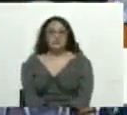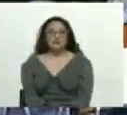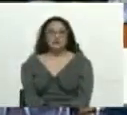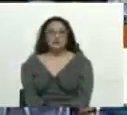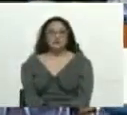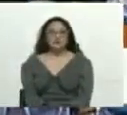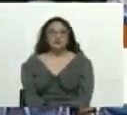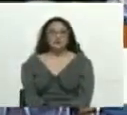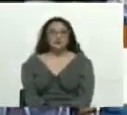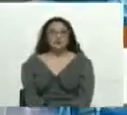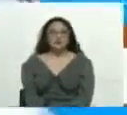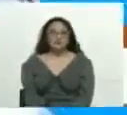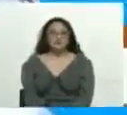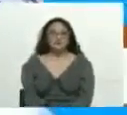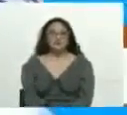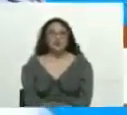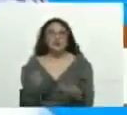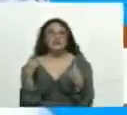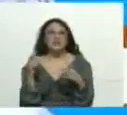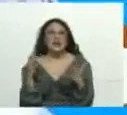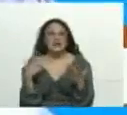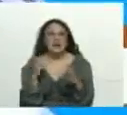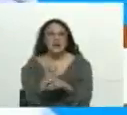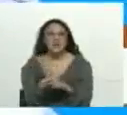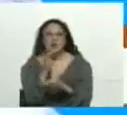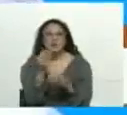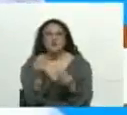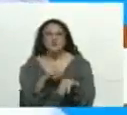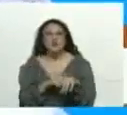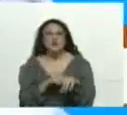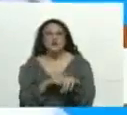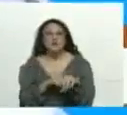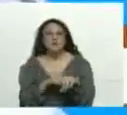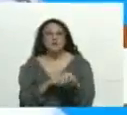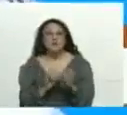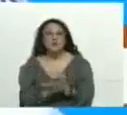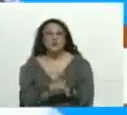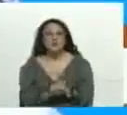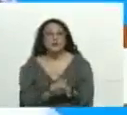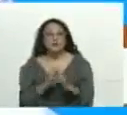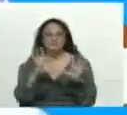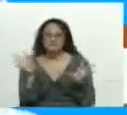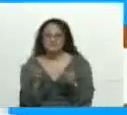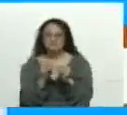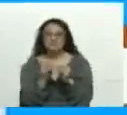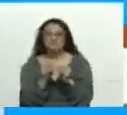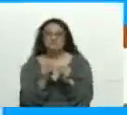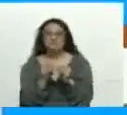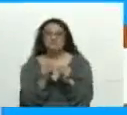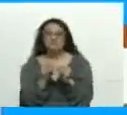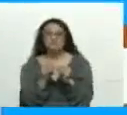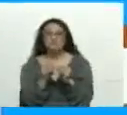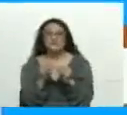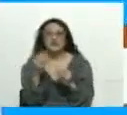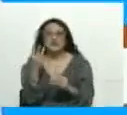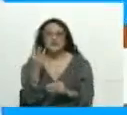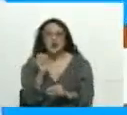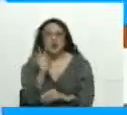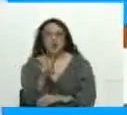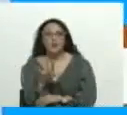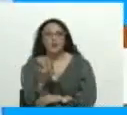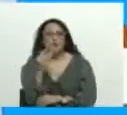voy a tratar de ir a todo galope porque sé que no hay mucho tiempo así que sintetizaré tres o cuatro